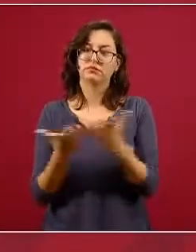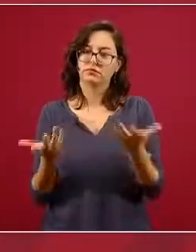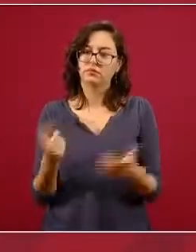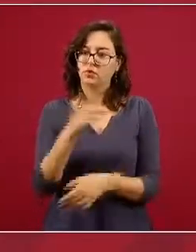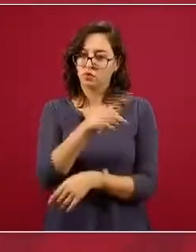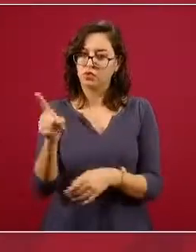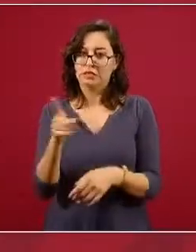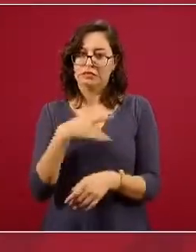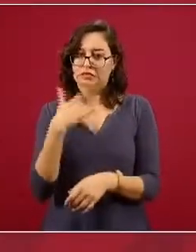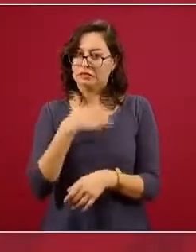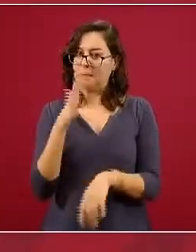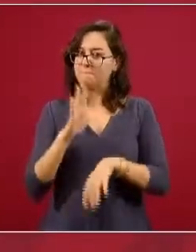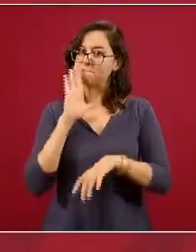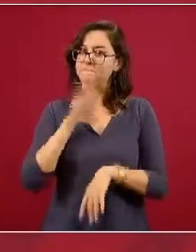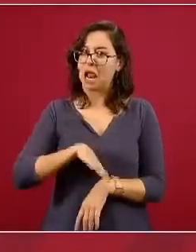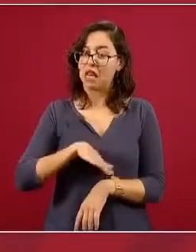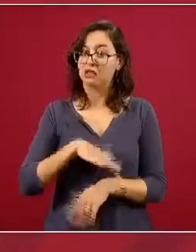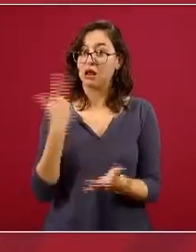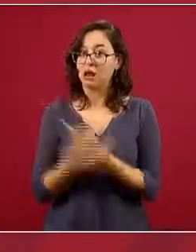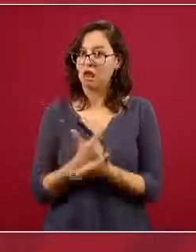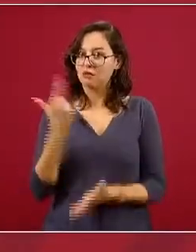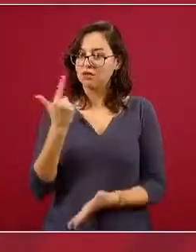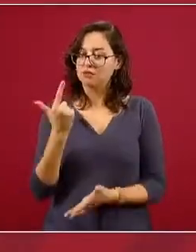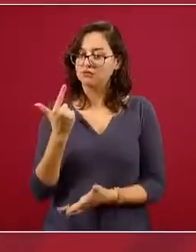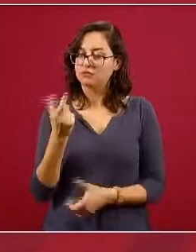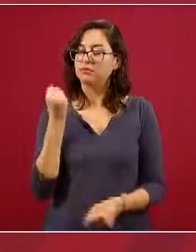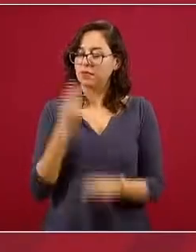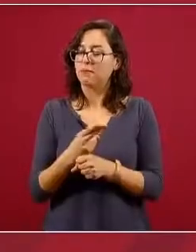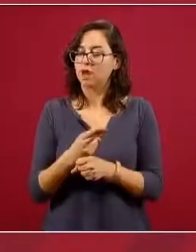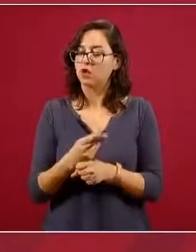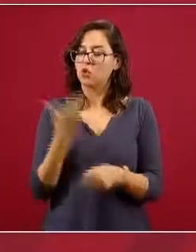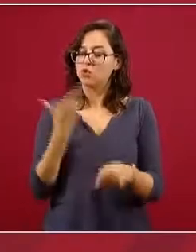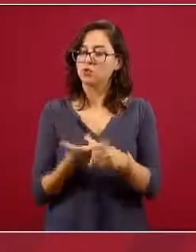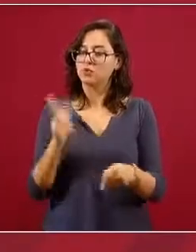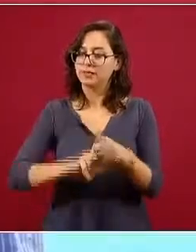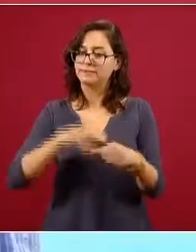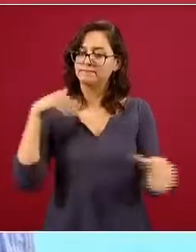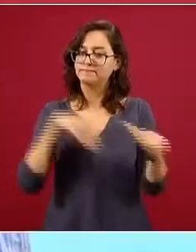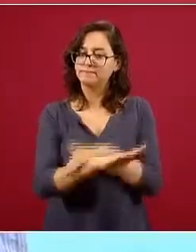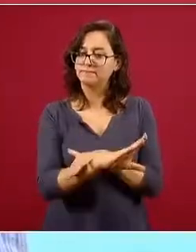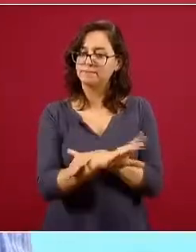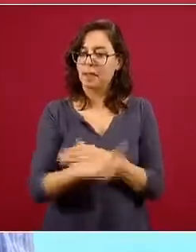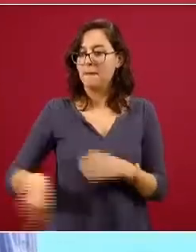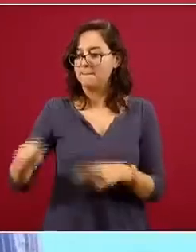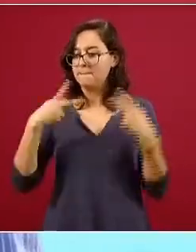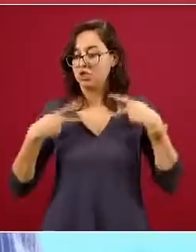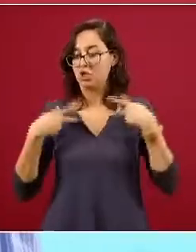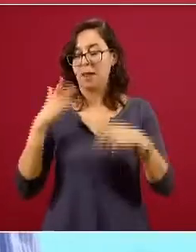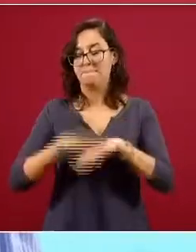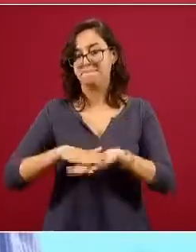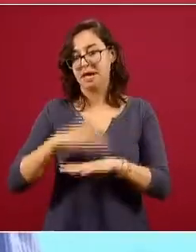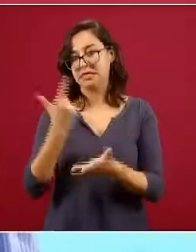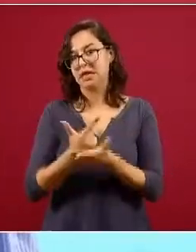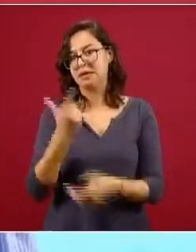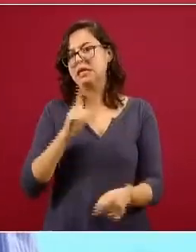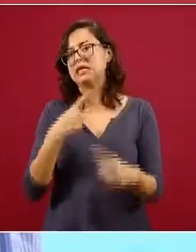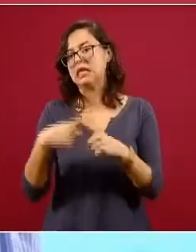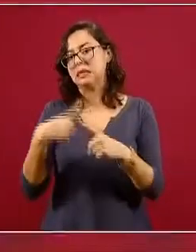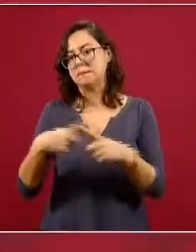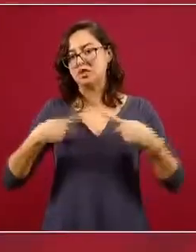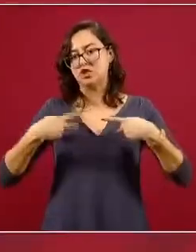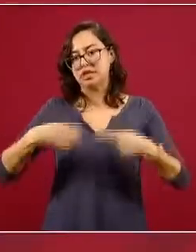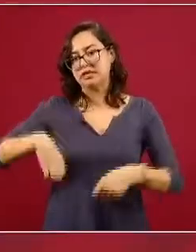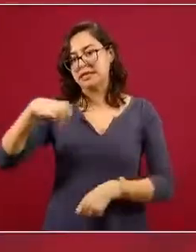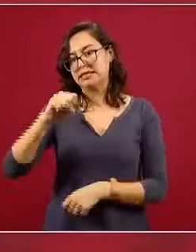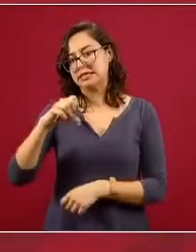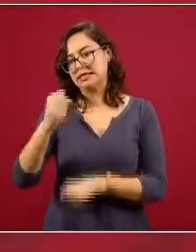acudan tempranamente a los hospitales, sobre todo las personas que tienen mayor peligro, mayores de 60 años con enfermedades crónicas.